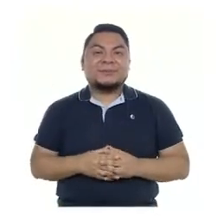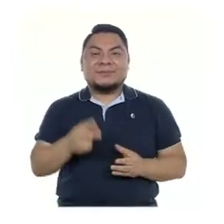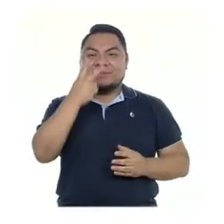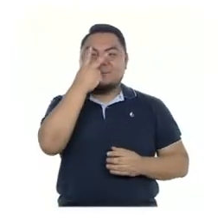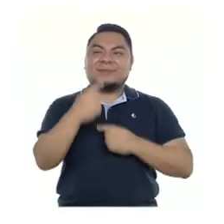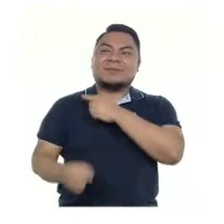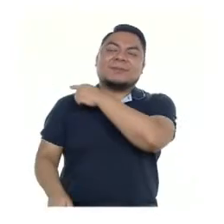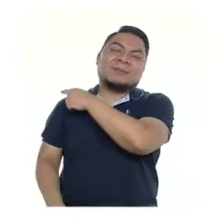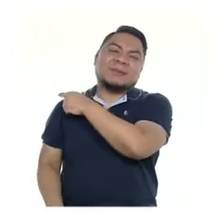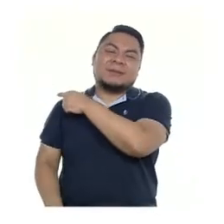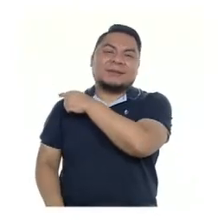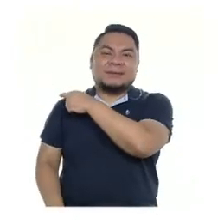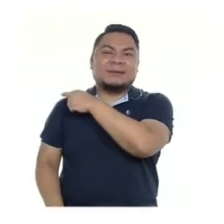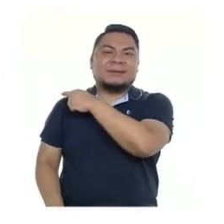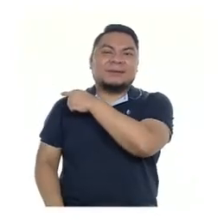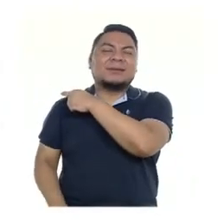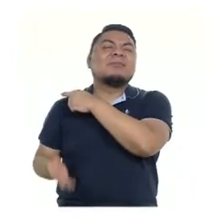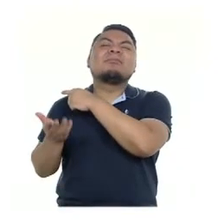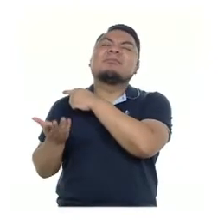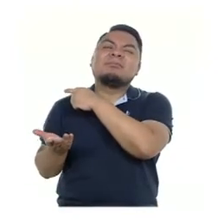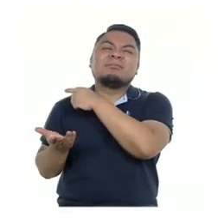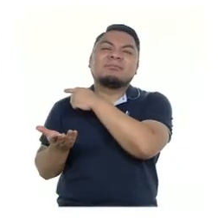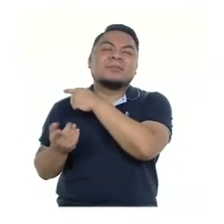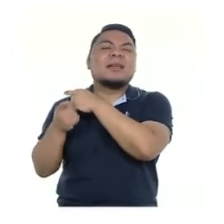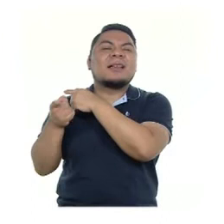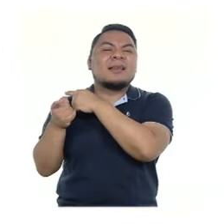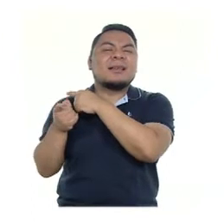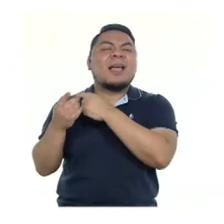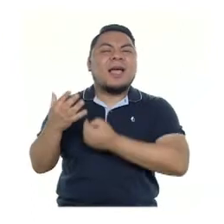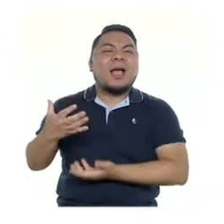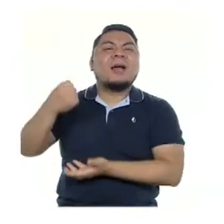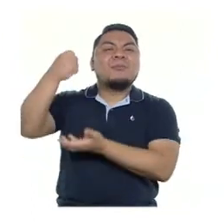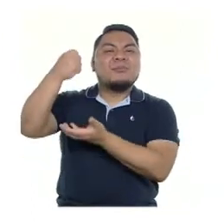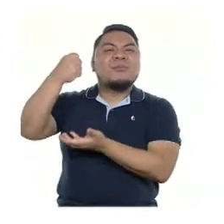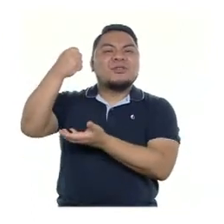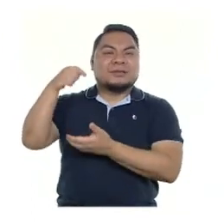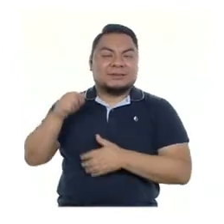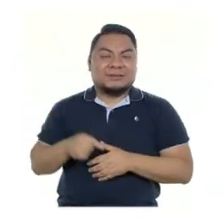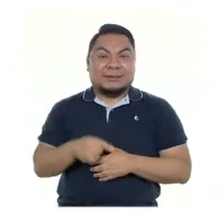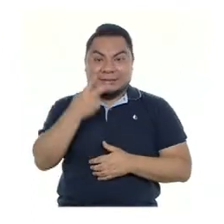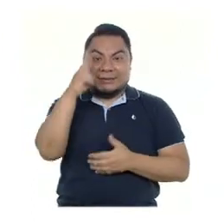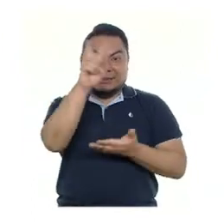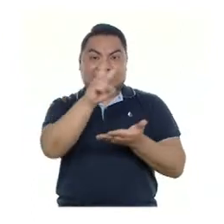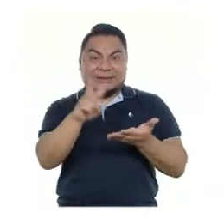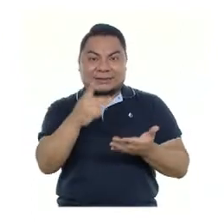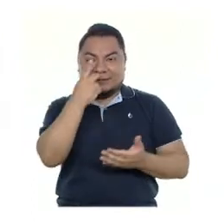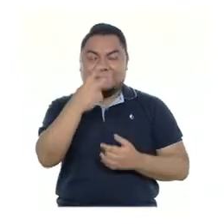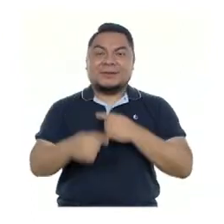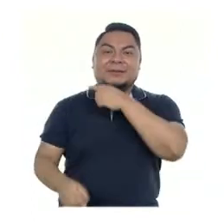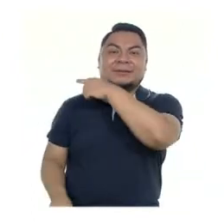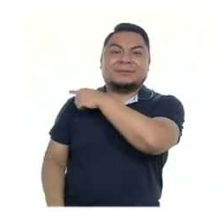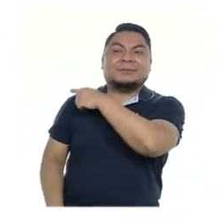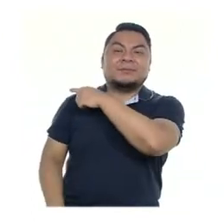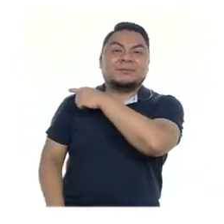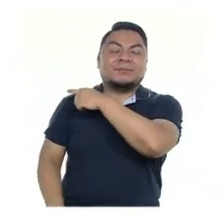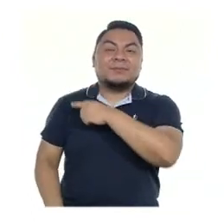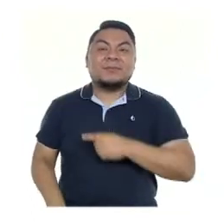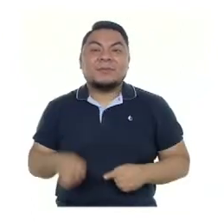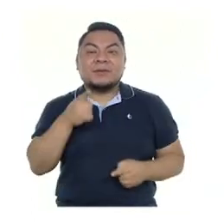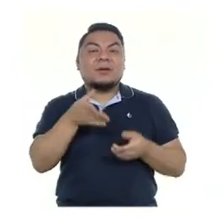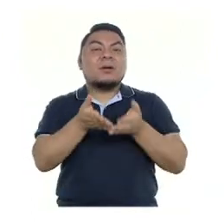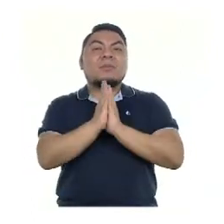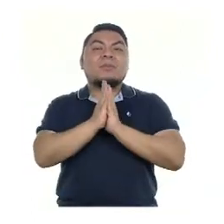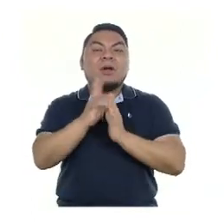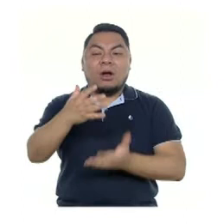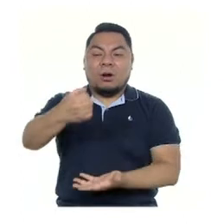vemos aquí? ¡Es una bolsa! Voy a leer lo que dice en el afiche. No pidamos bolsas de